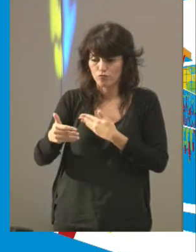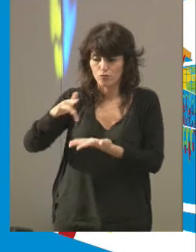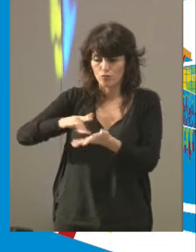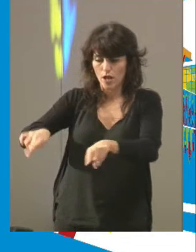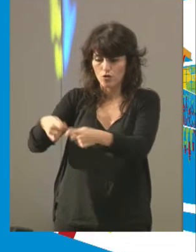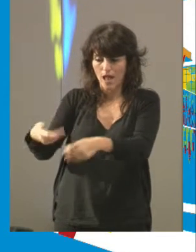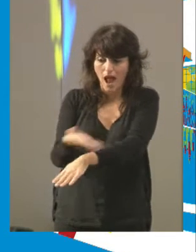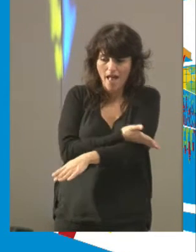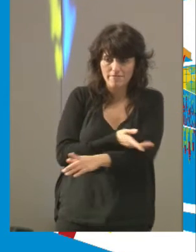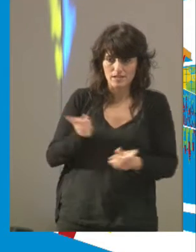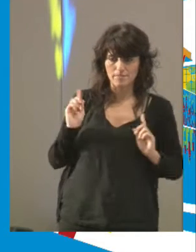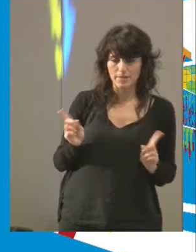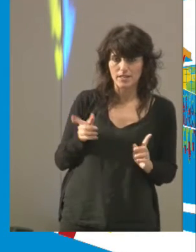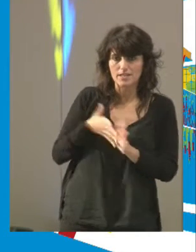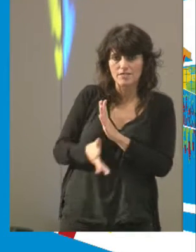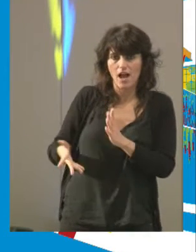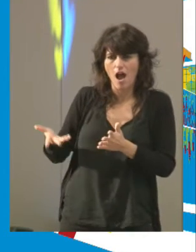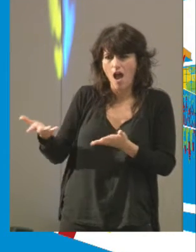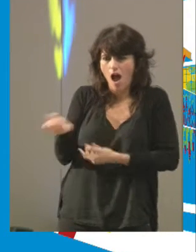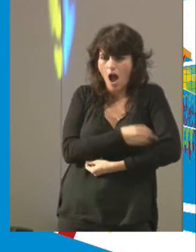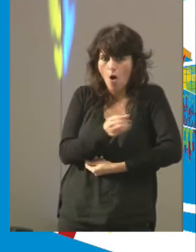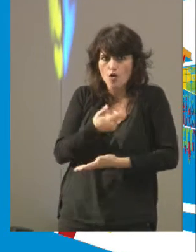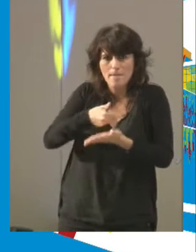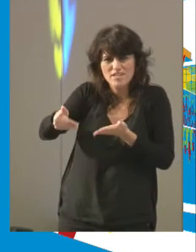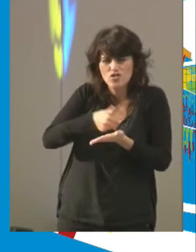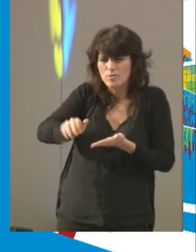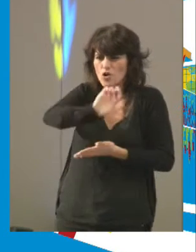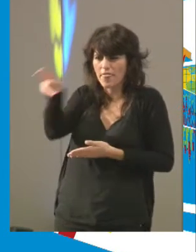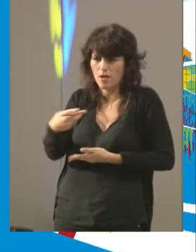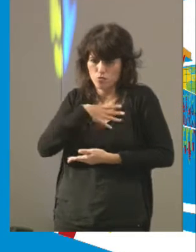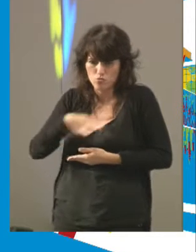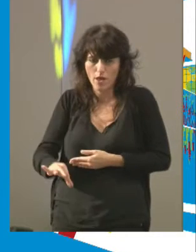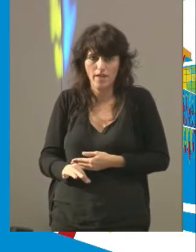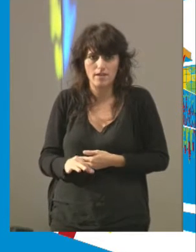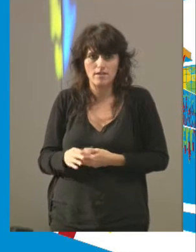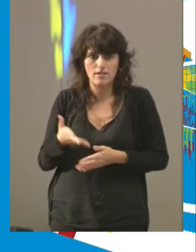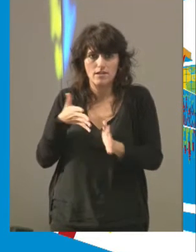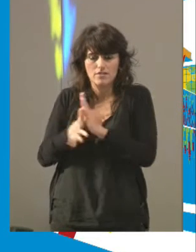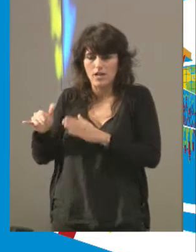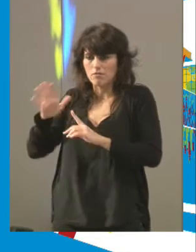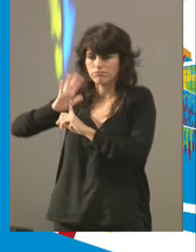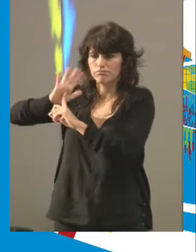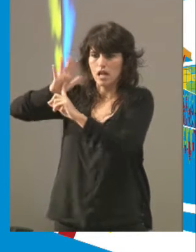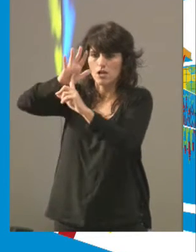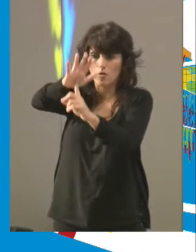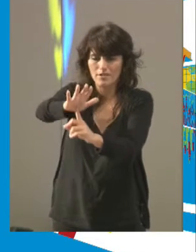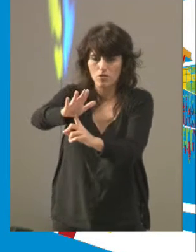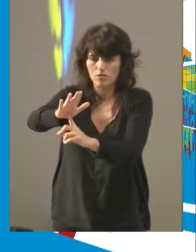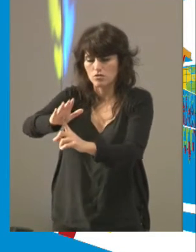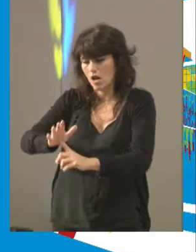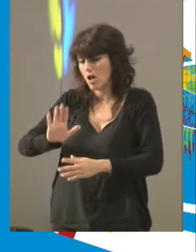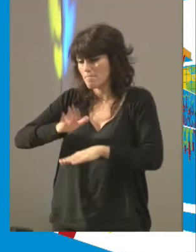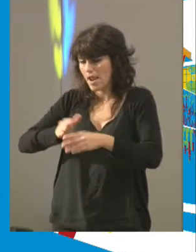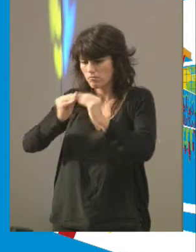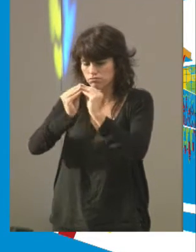ahorrar millones de euros. No solamente en la electricidad que está generándose, sino en tener que llevar un helicóptero es proceso a arreglar